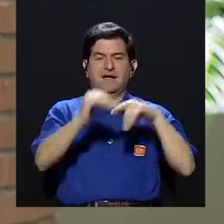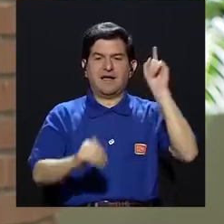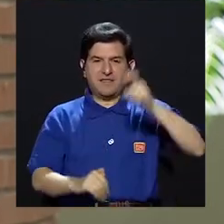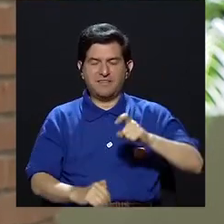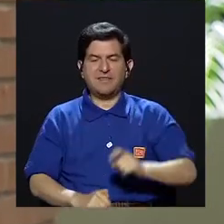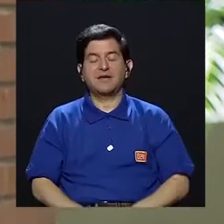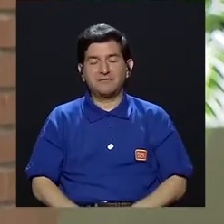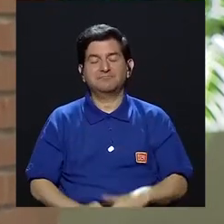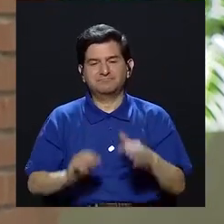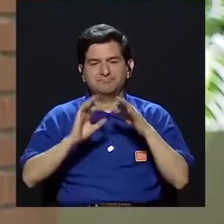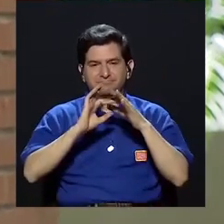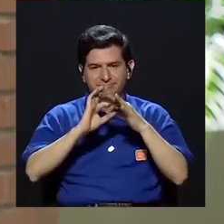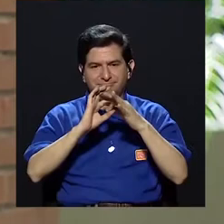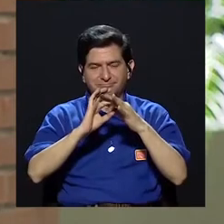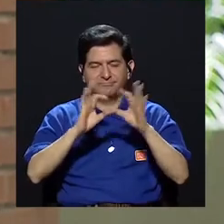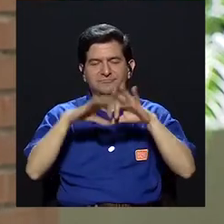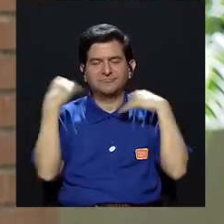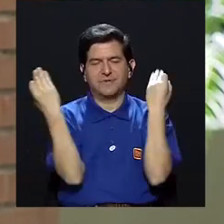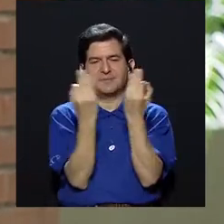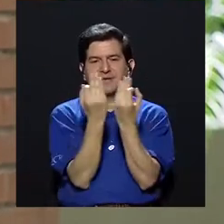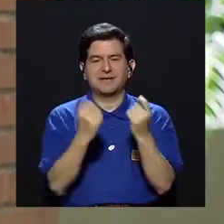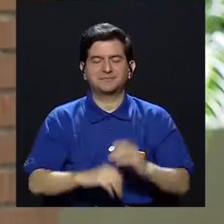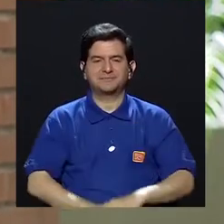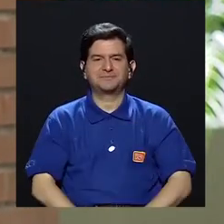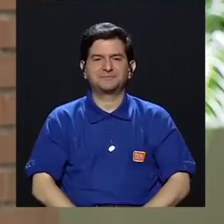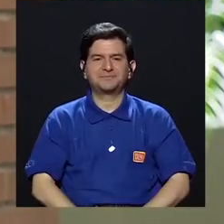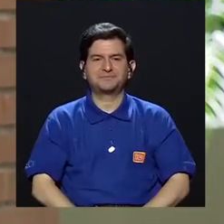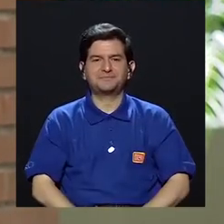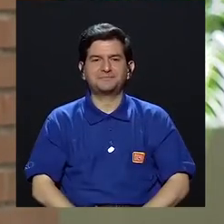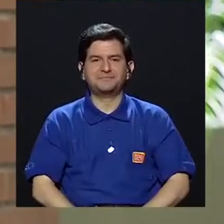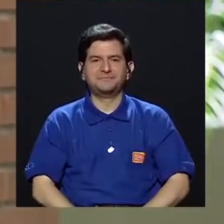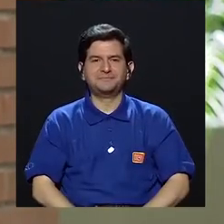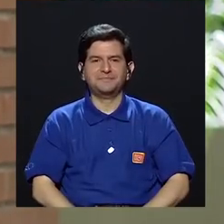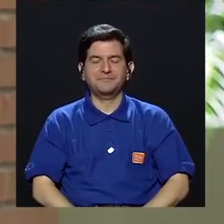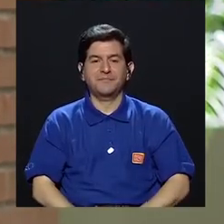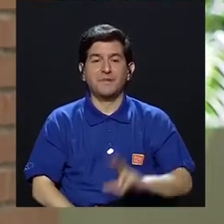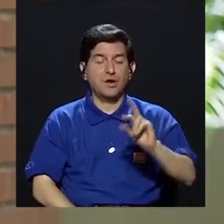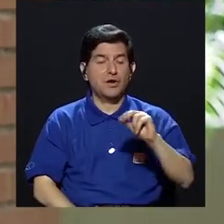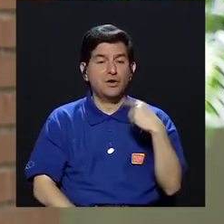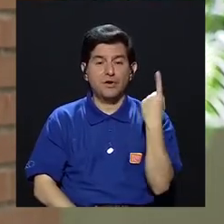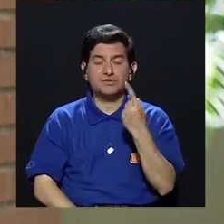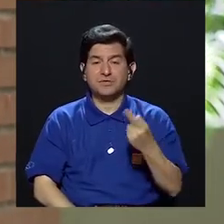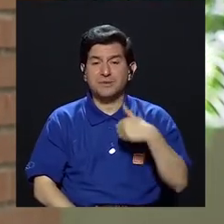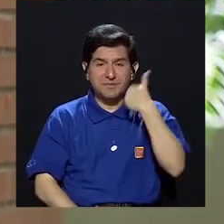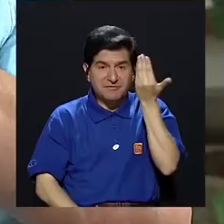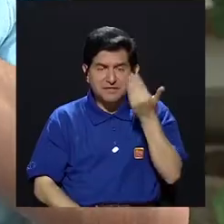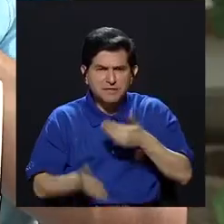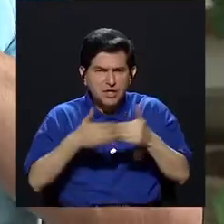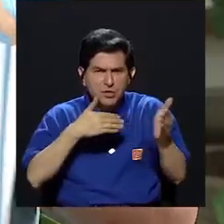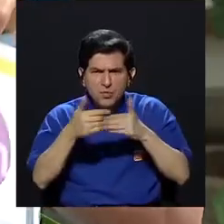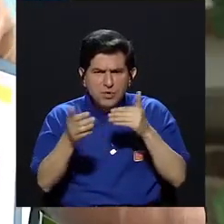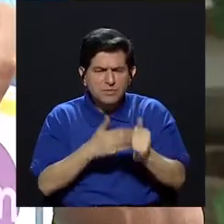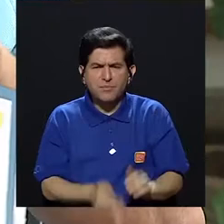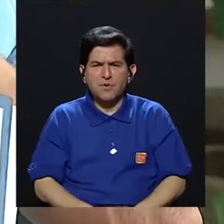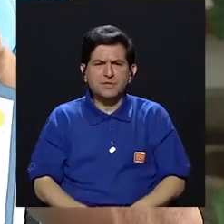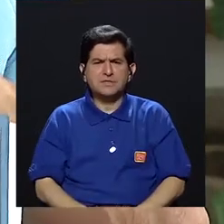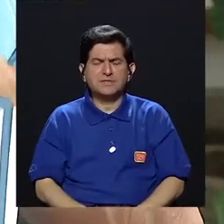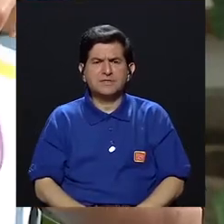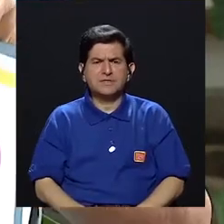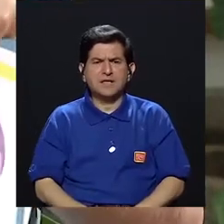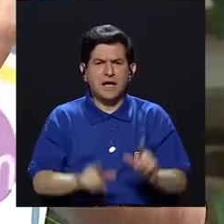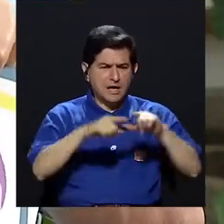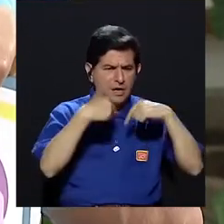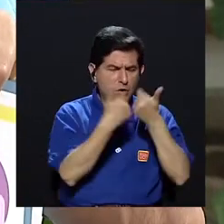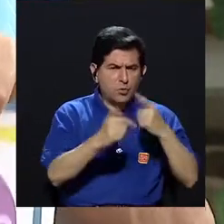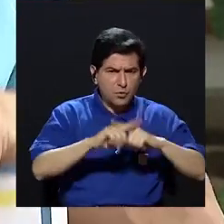ser familiares, ¿verdad? Entonces, no siempre es fácil vivir con la familia. Aunque sean de núcleos, aunque